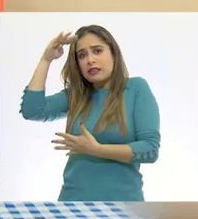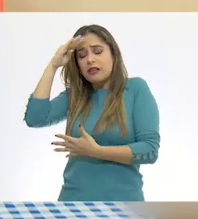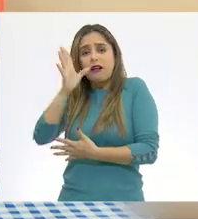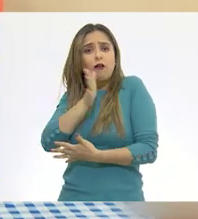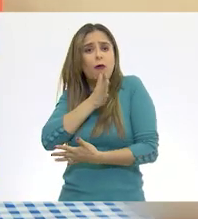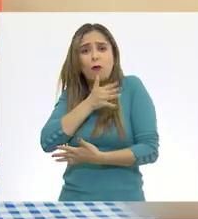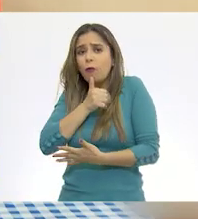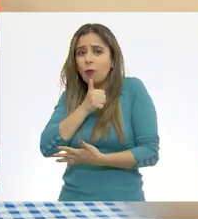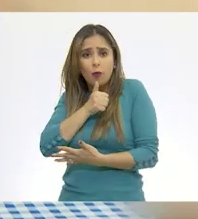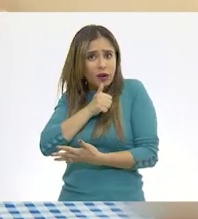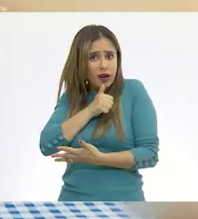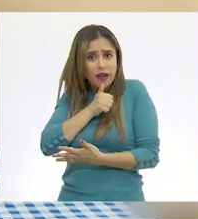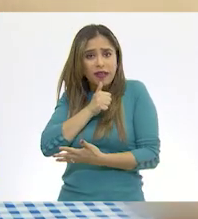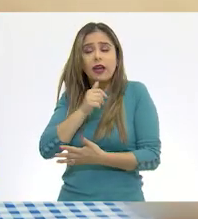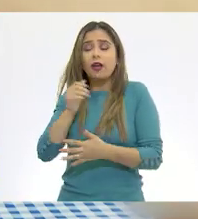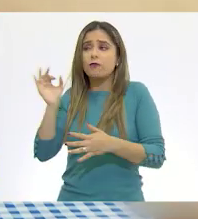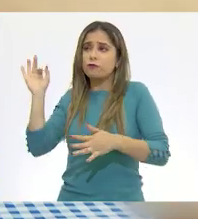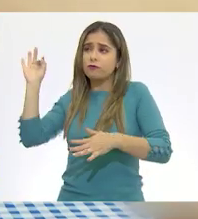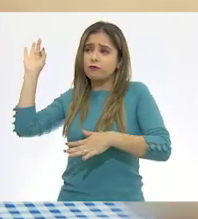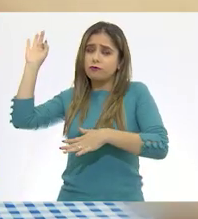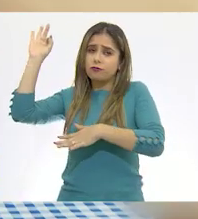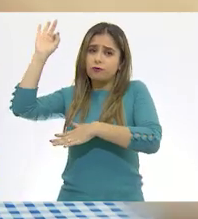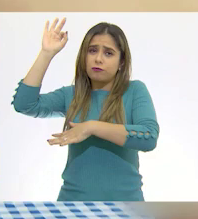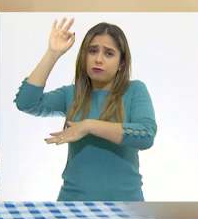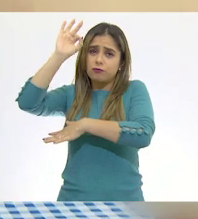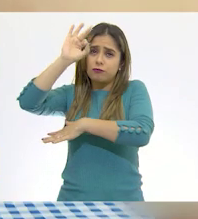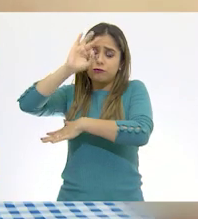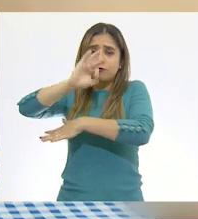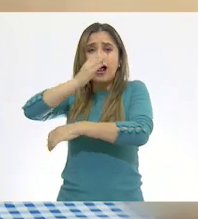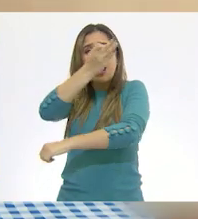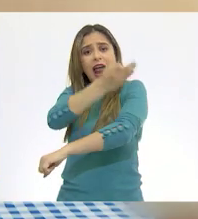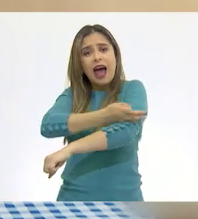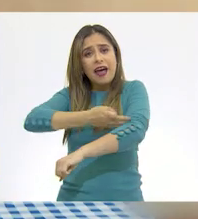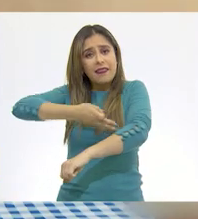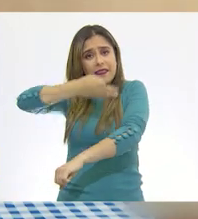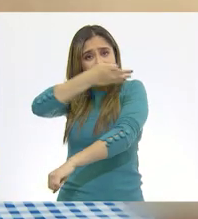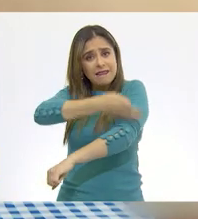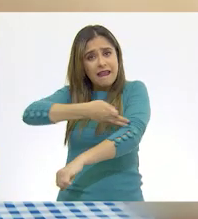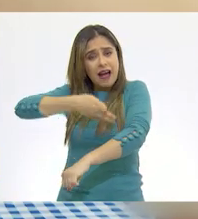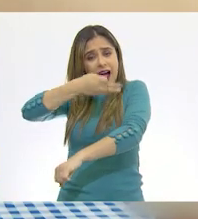Hacia el caer la tarde, se tiró al